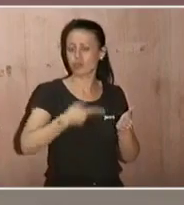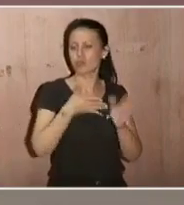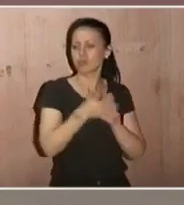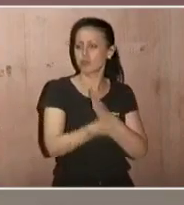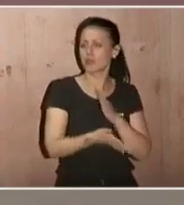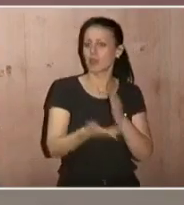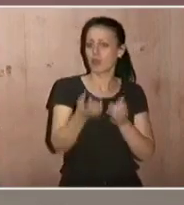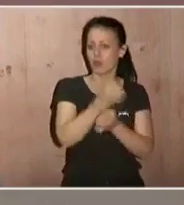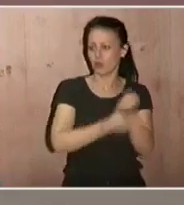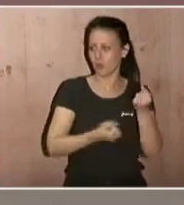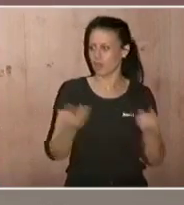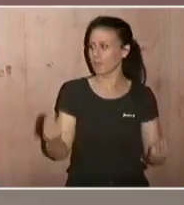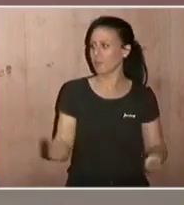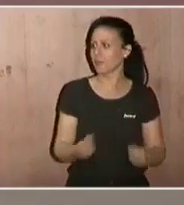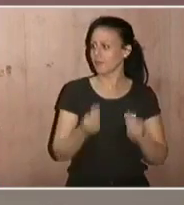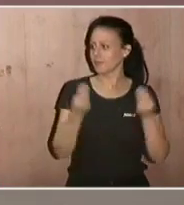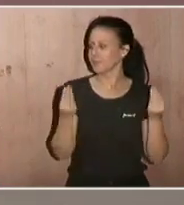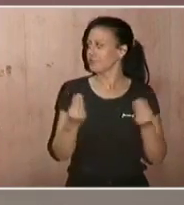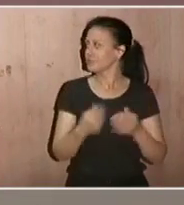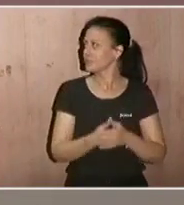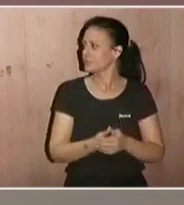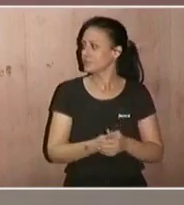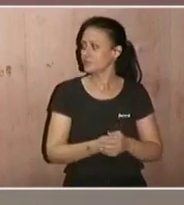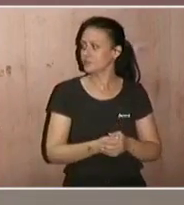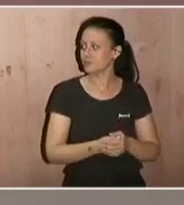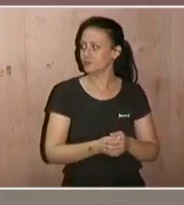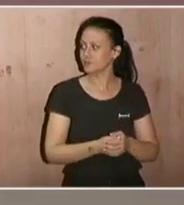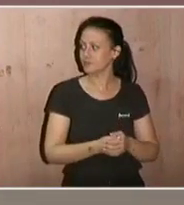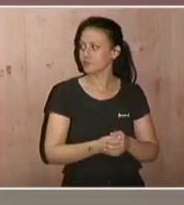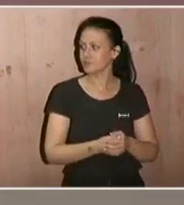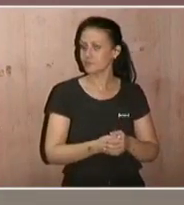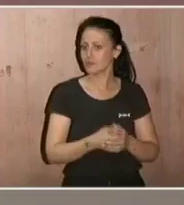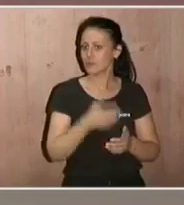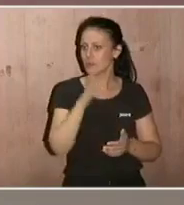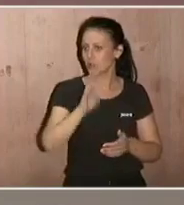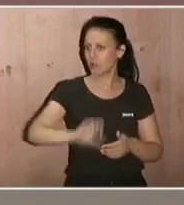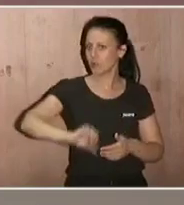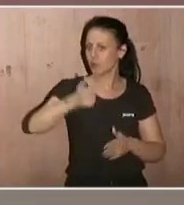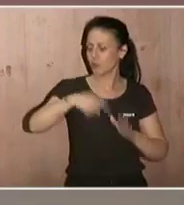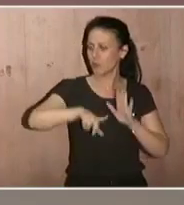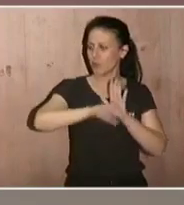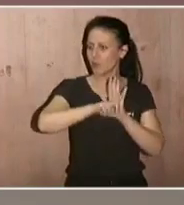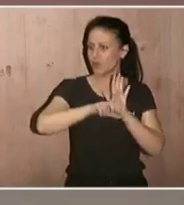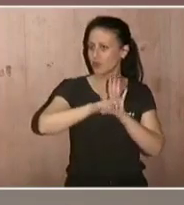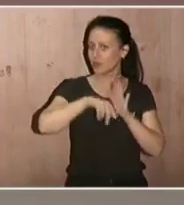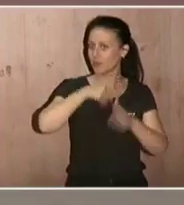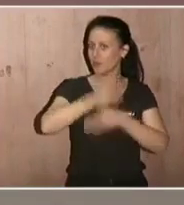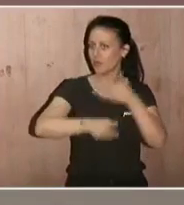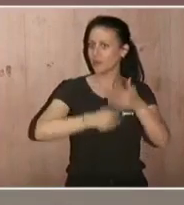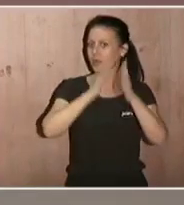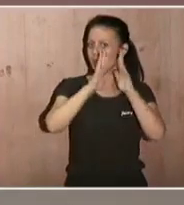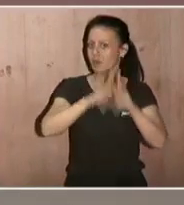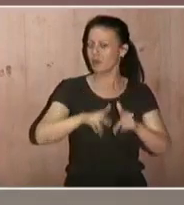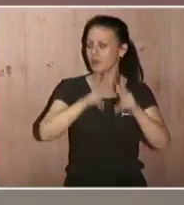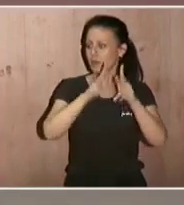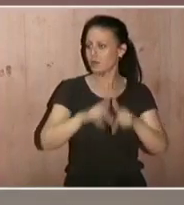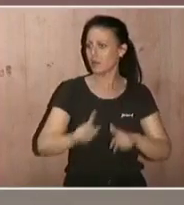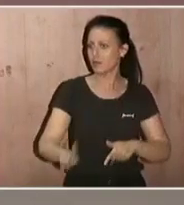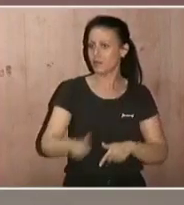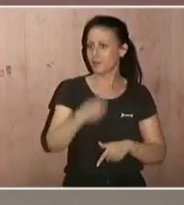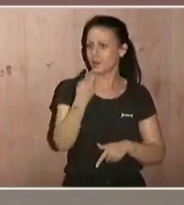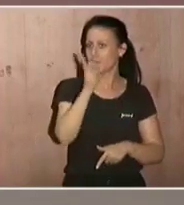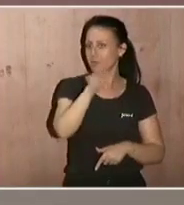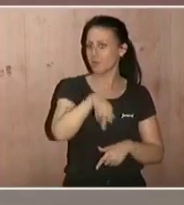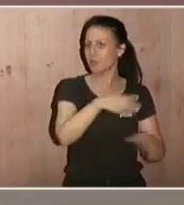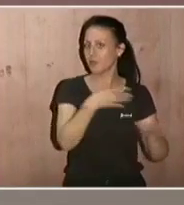nuestras economías, porque hubo momentos, como cuando se aprobó la ley de procedimiento administrativo común, la primera en el